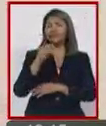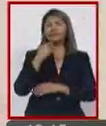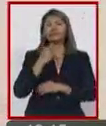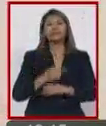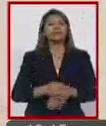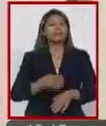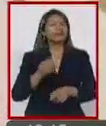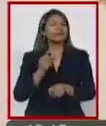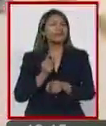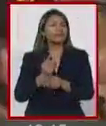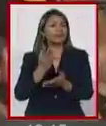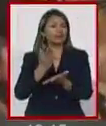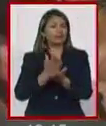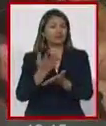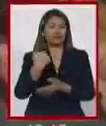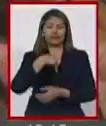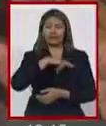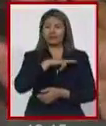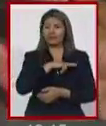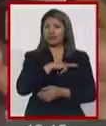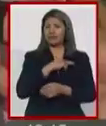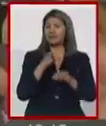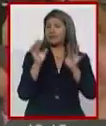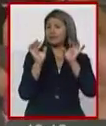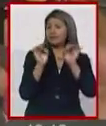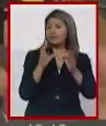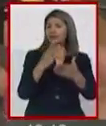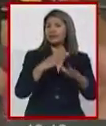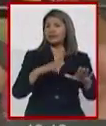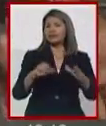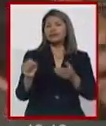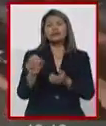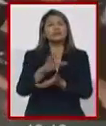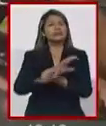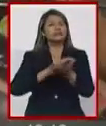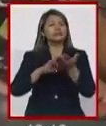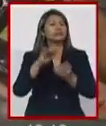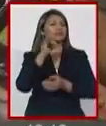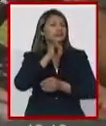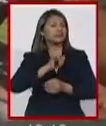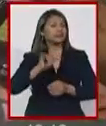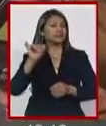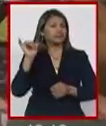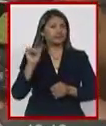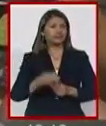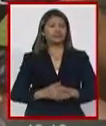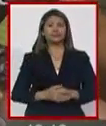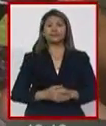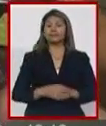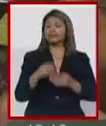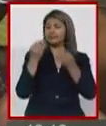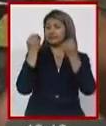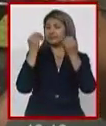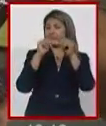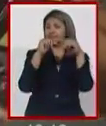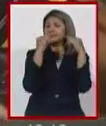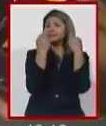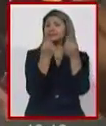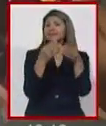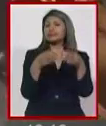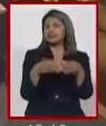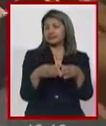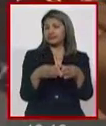y justifican el paro. Nosotros repudiamos el acto vandálico que ha sucedido el día de ayer. Obedece a un grupo